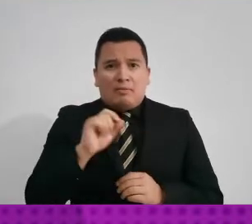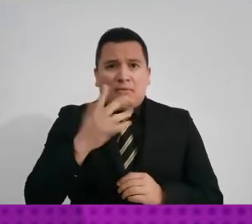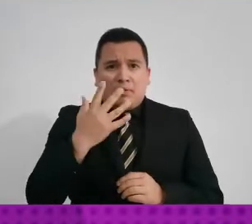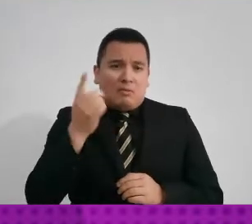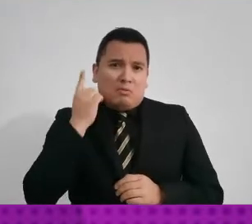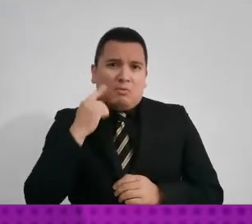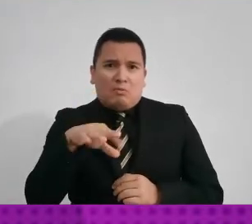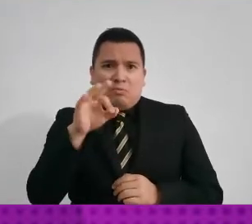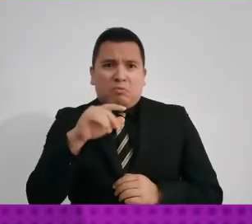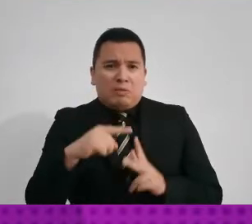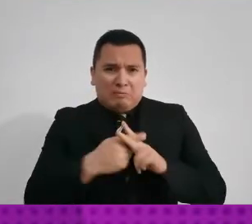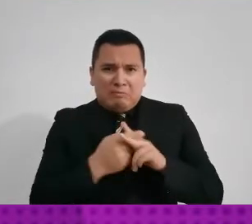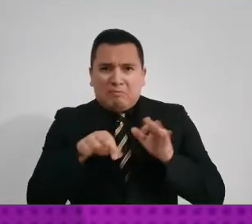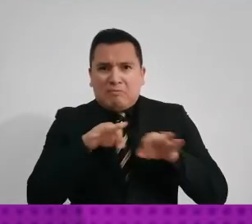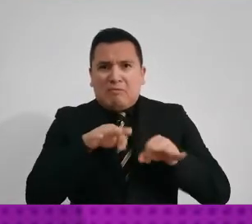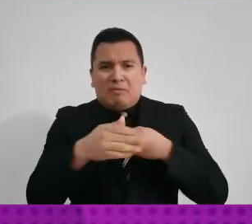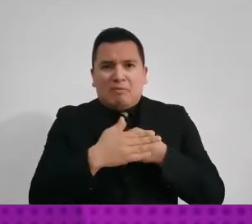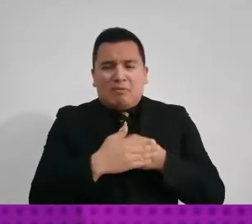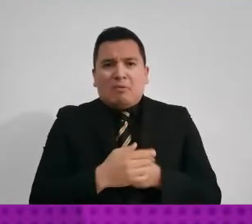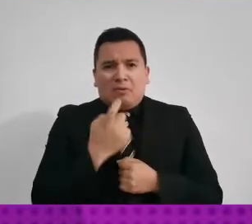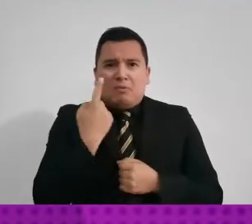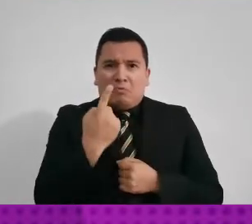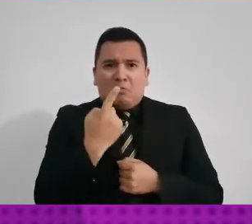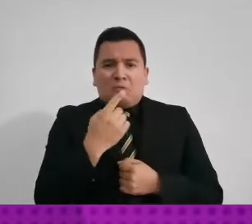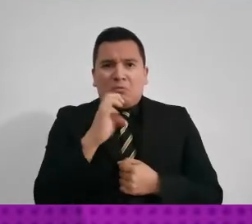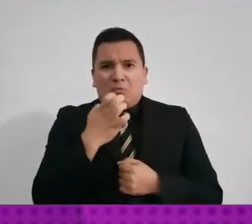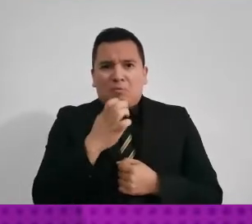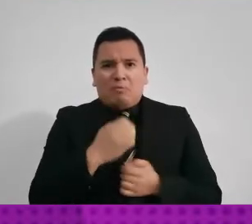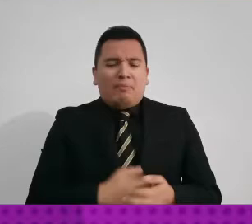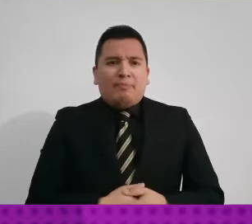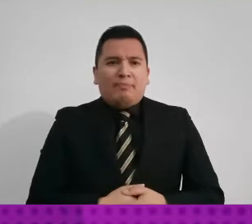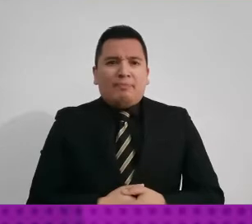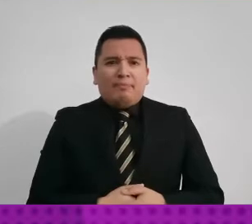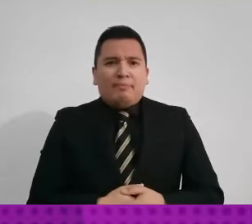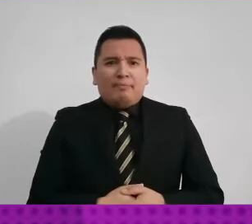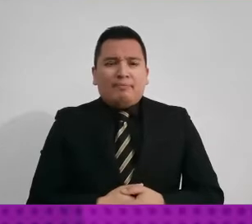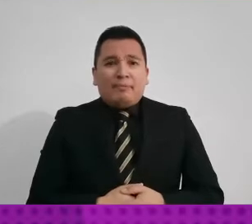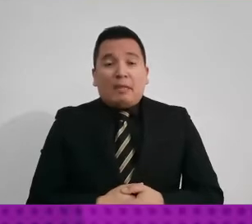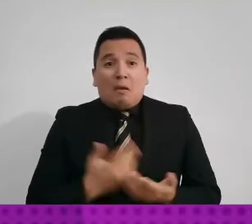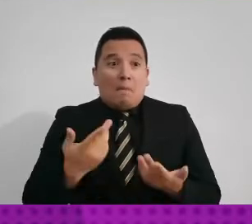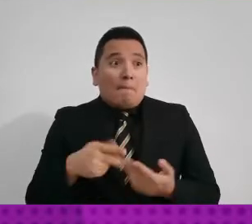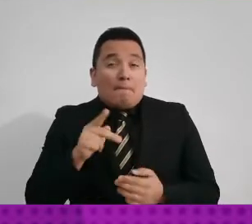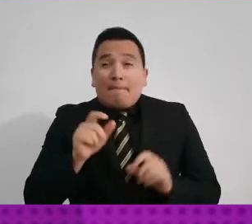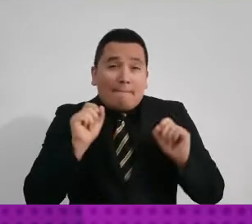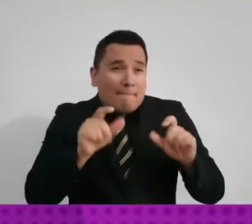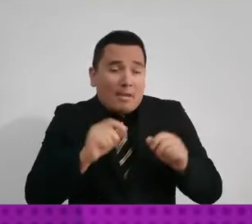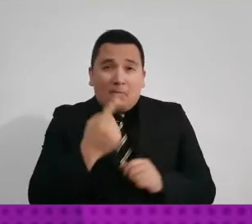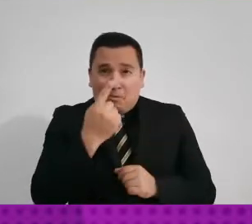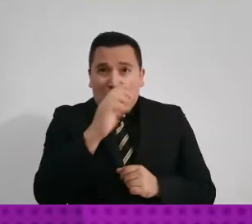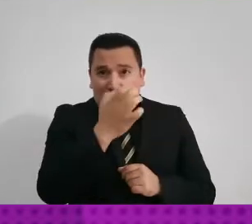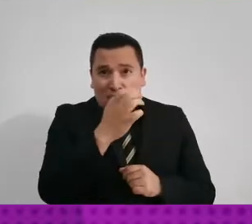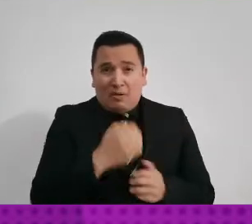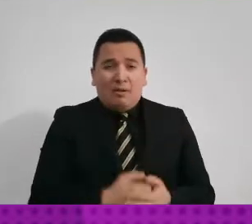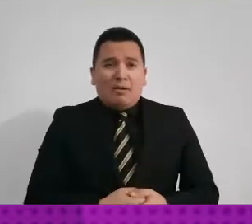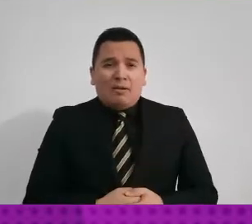25 diputados que fueron electos entrarán en funciones precisamente este día 1 de enero. Y coincidentemente también el